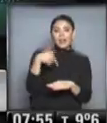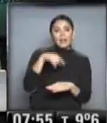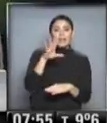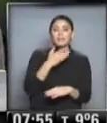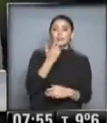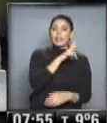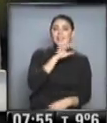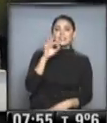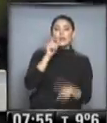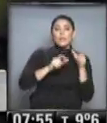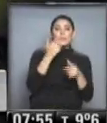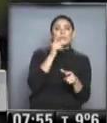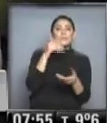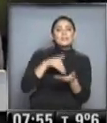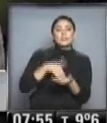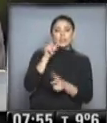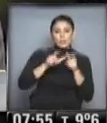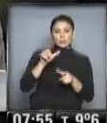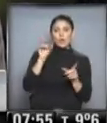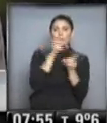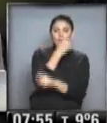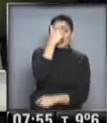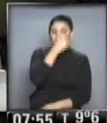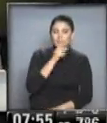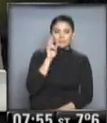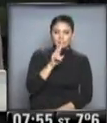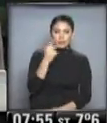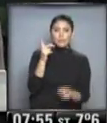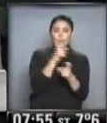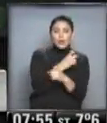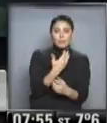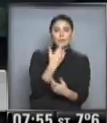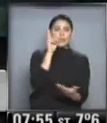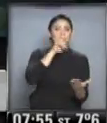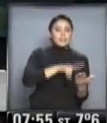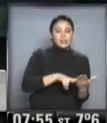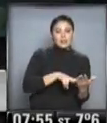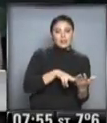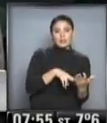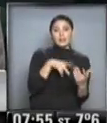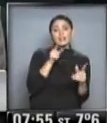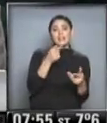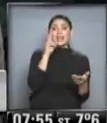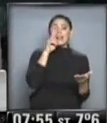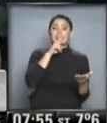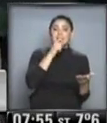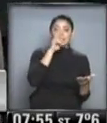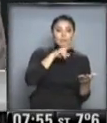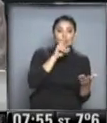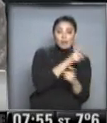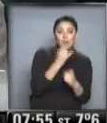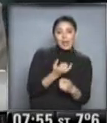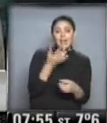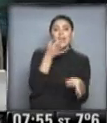de que 300 millones de personas con discapacidad visual tienen problemas para acceder a la lectura, y acceder a la lectura es acceder a la educación, es